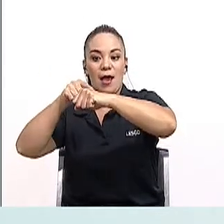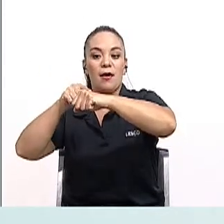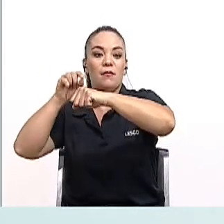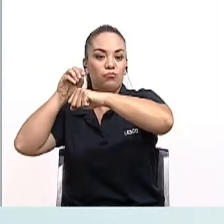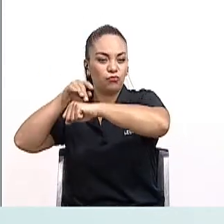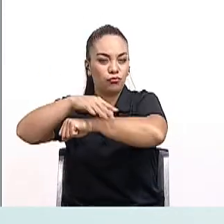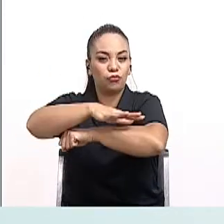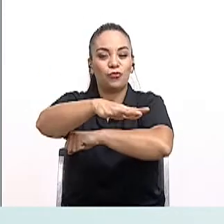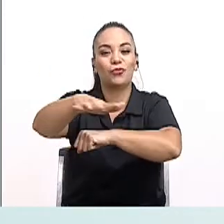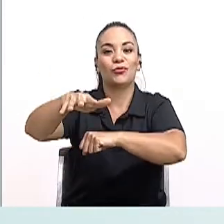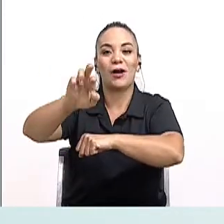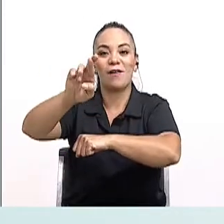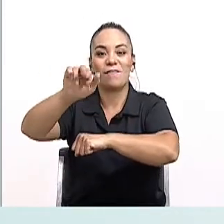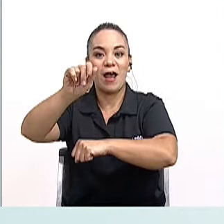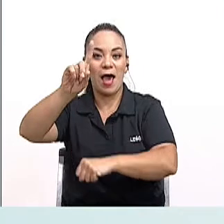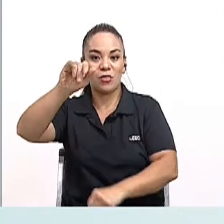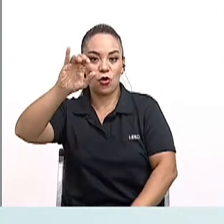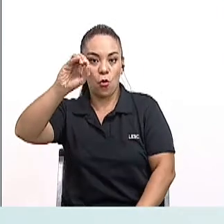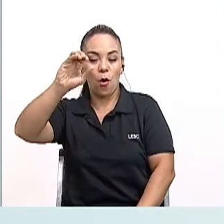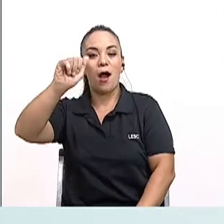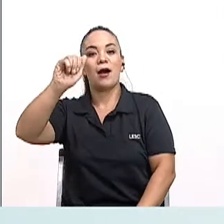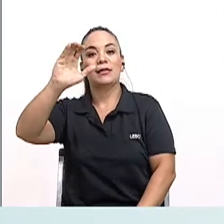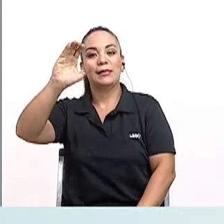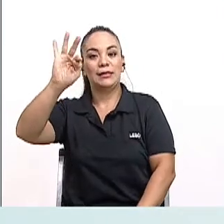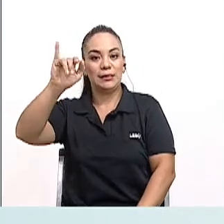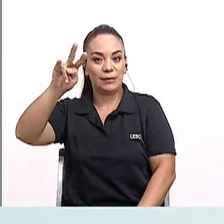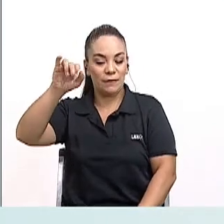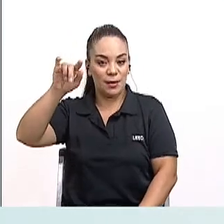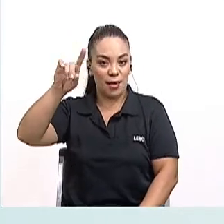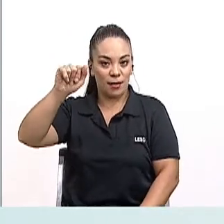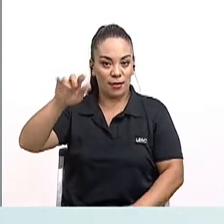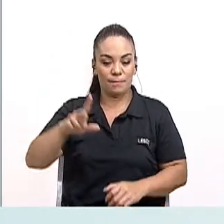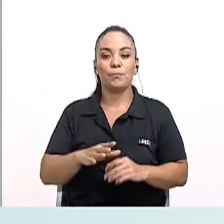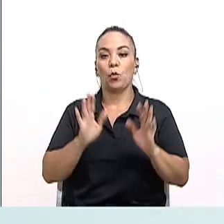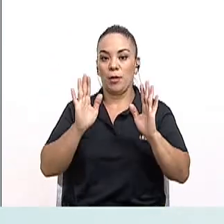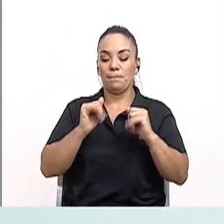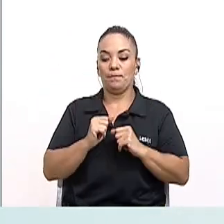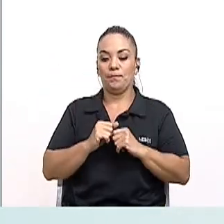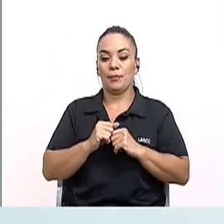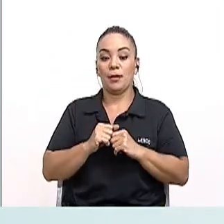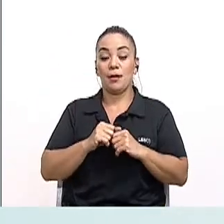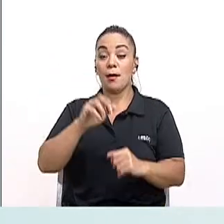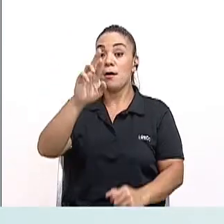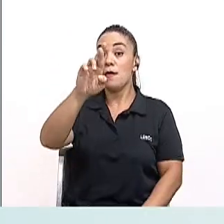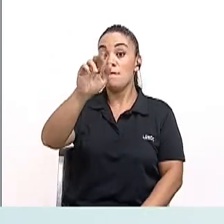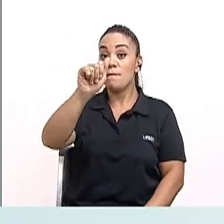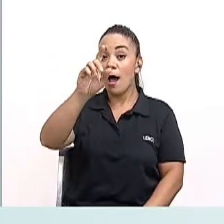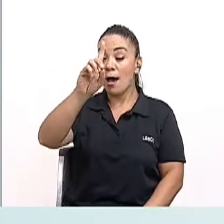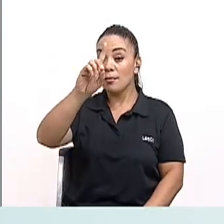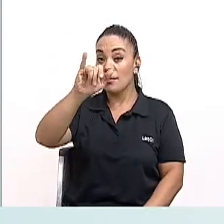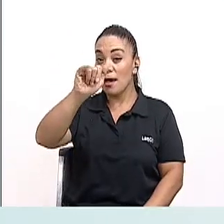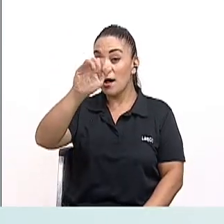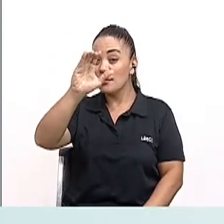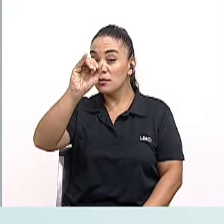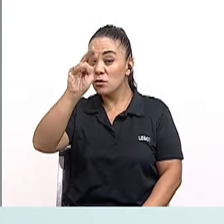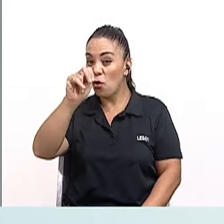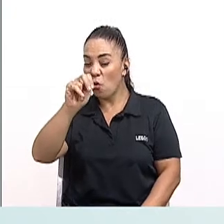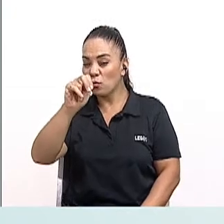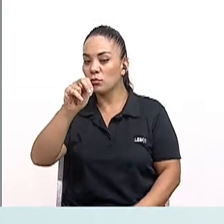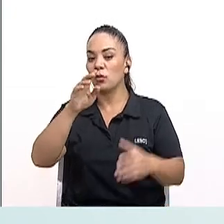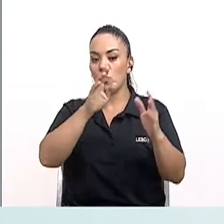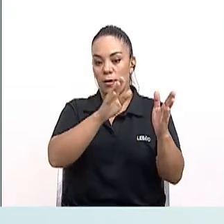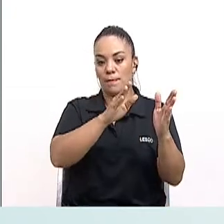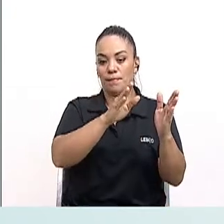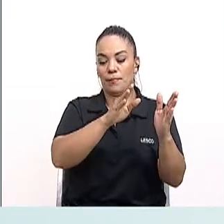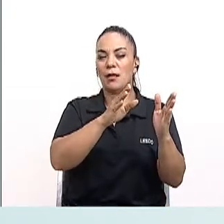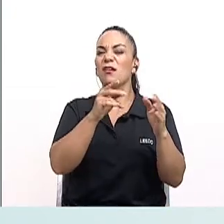radiactividad. Ahora, ¿a qué llamamos radiación? Si ya conocemos bien el concepto de radiactividad,